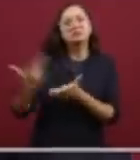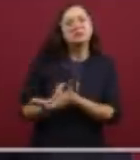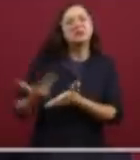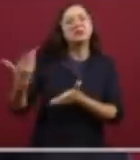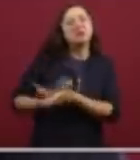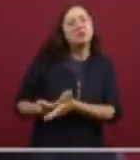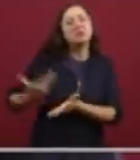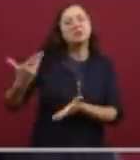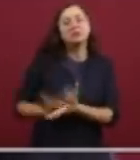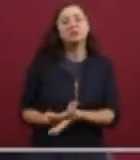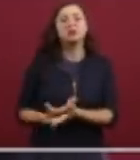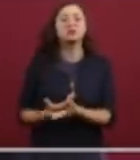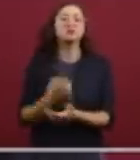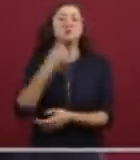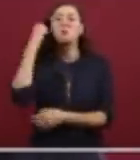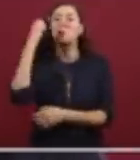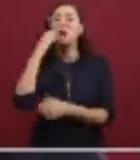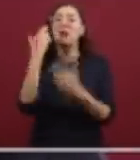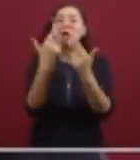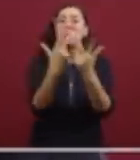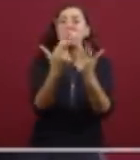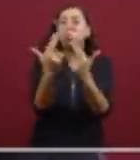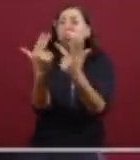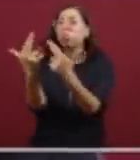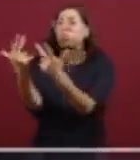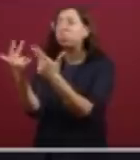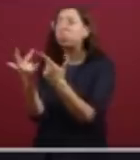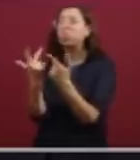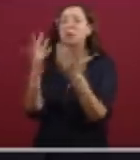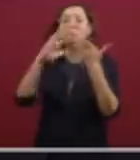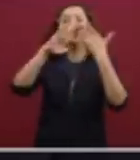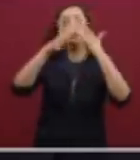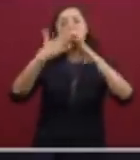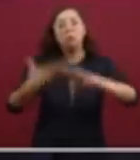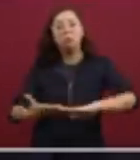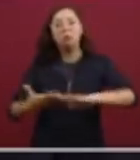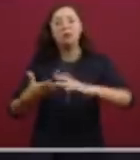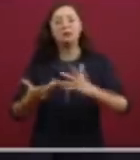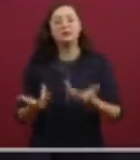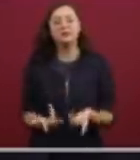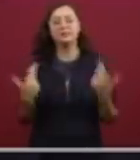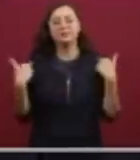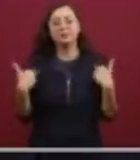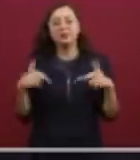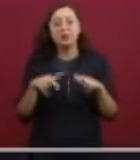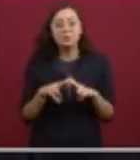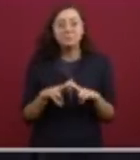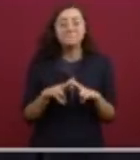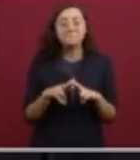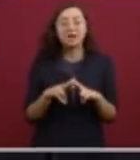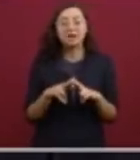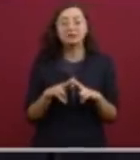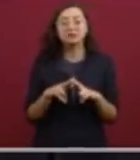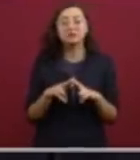porque se les están cayendo las escuelas. O sea, el maestro no solo